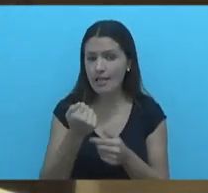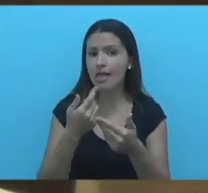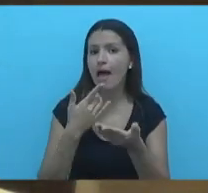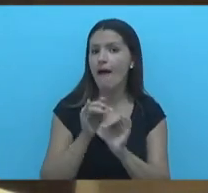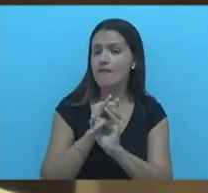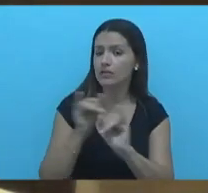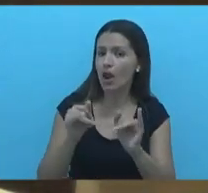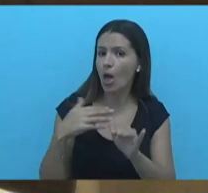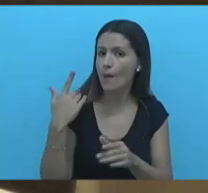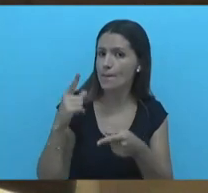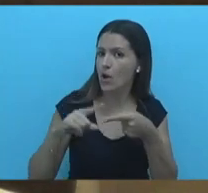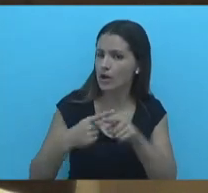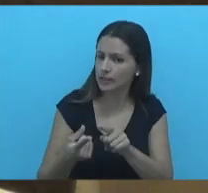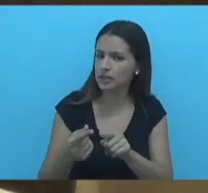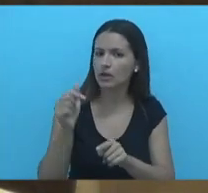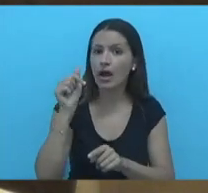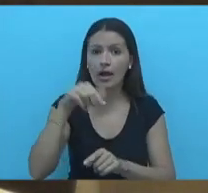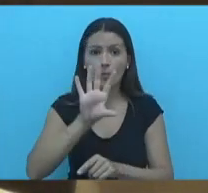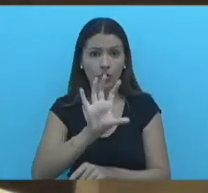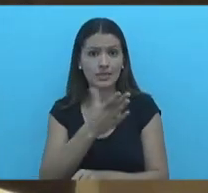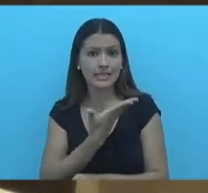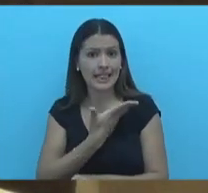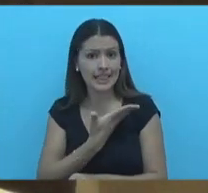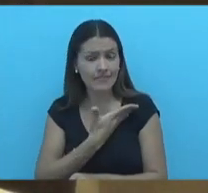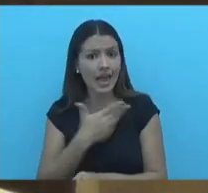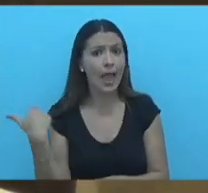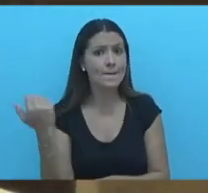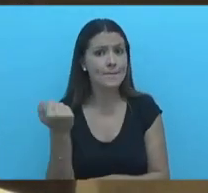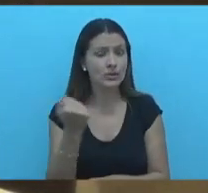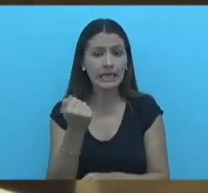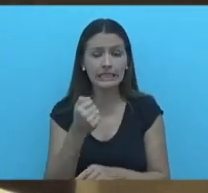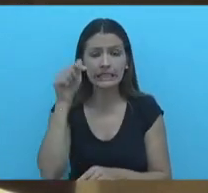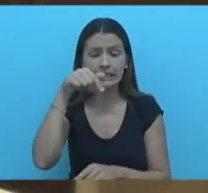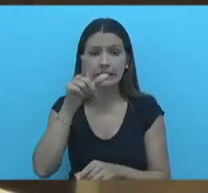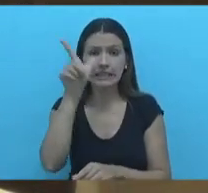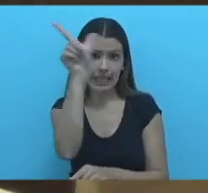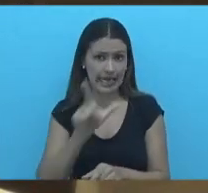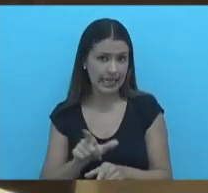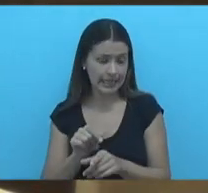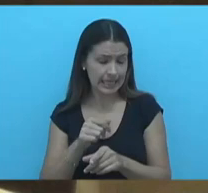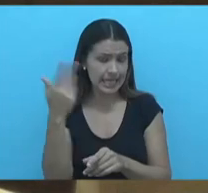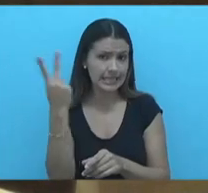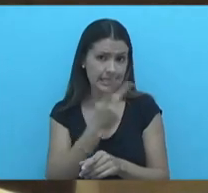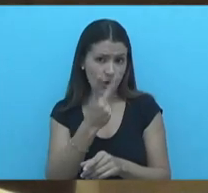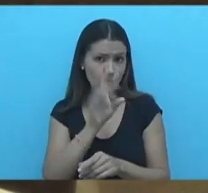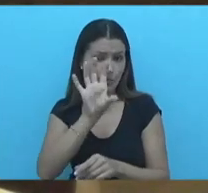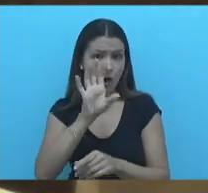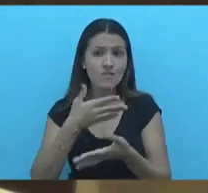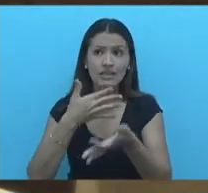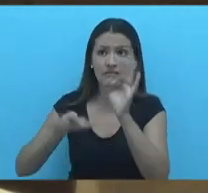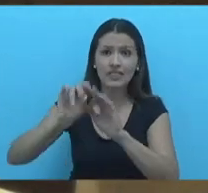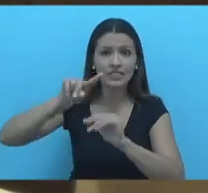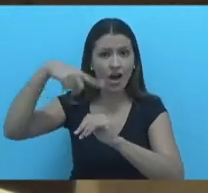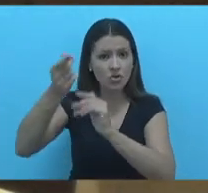de esta envergadura a una provincia como Santa Fe, que es la segunda provincia en materia exportadora de la Argentina,